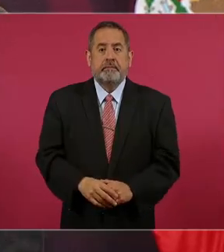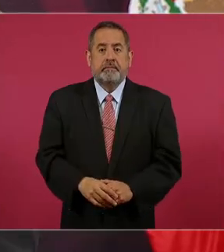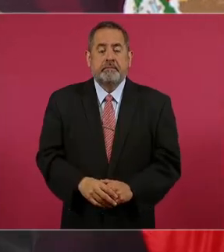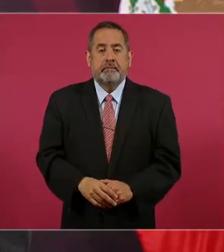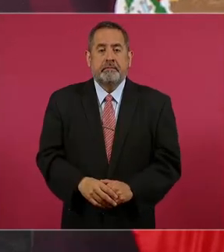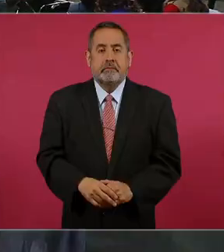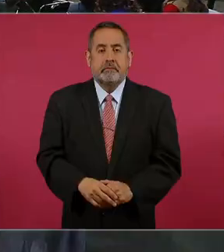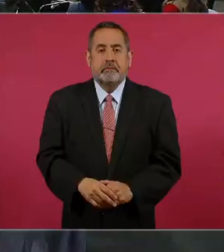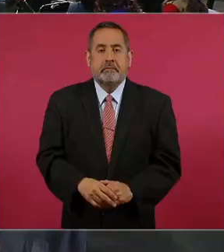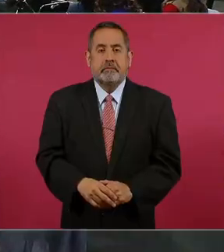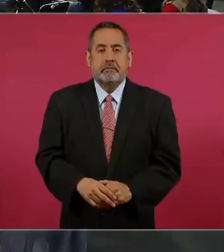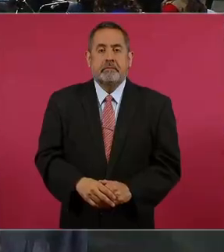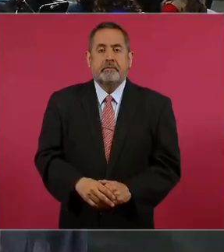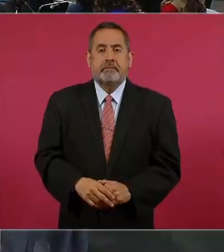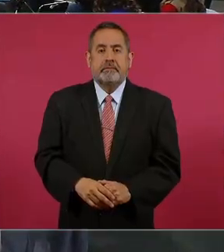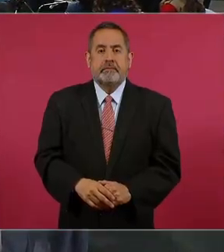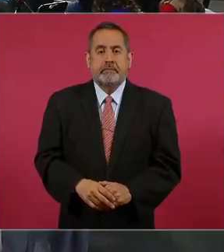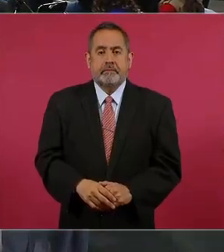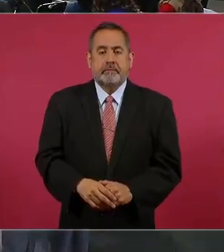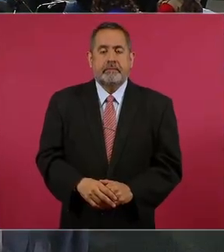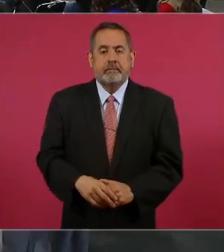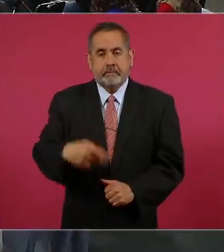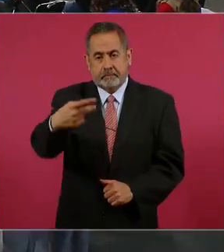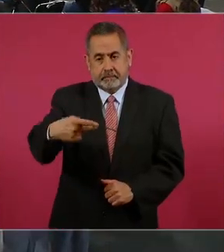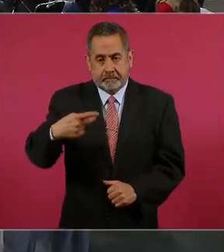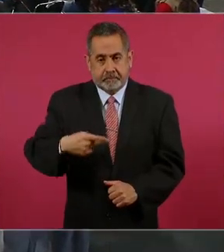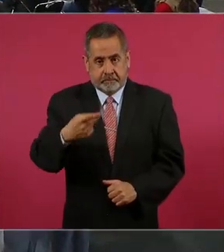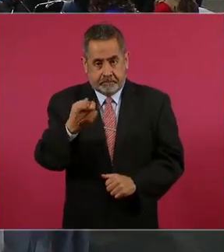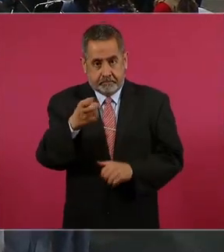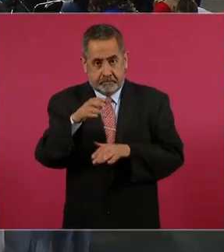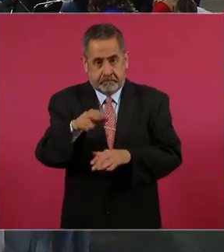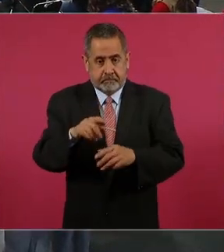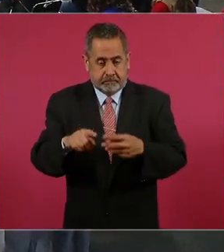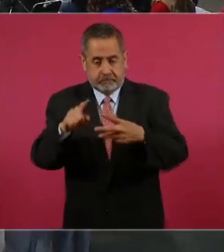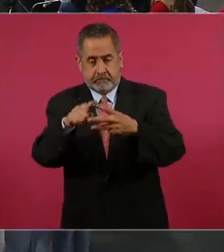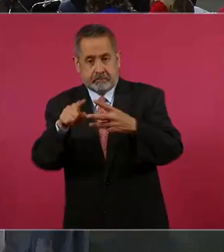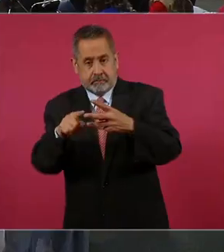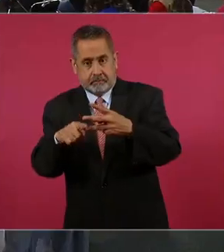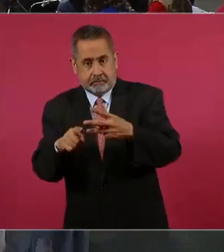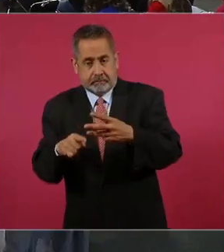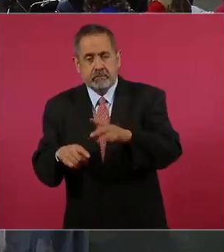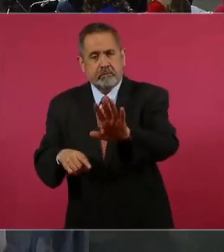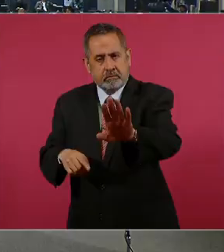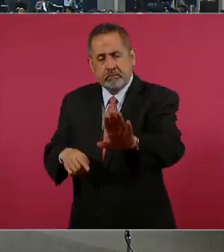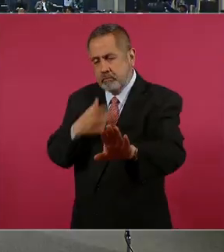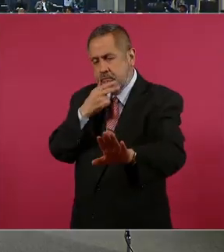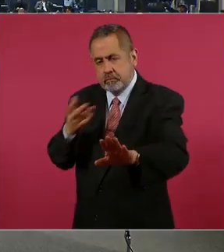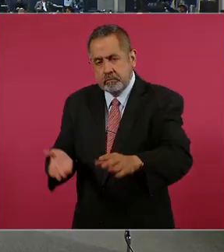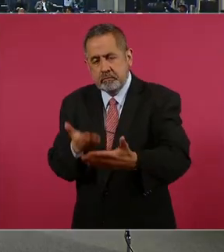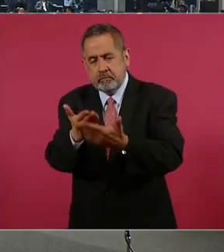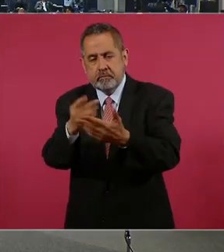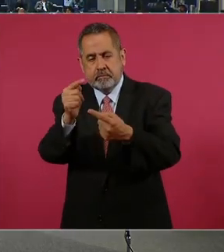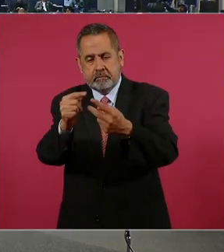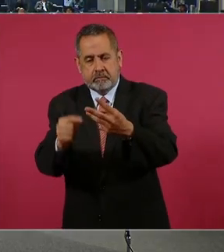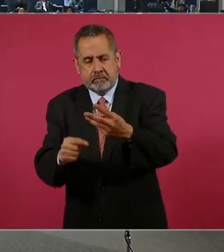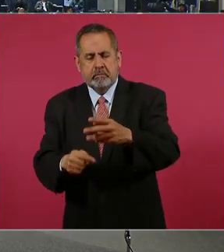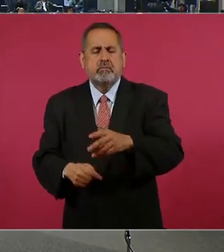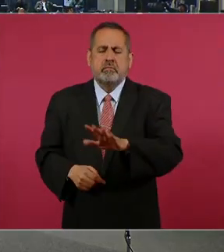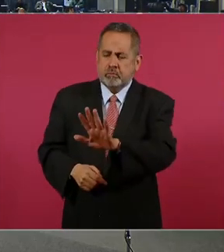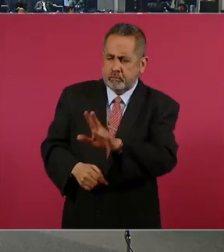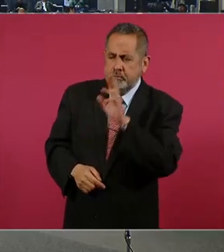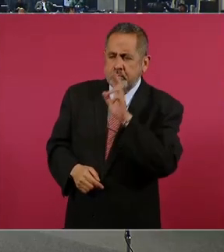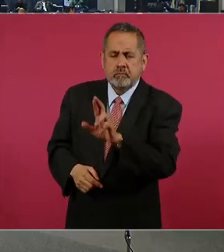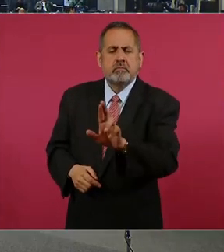¿me preguntas sobre eso? son tres iniciativas bueno tres propuestas te digo vamos a